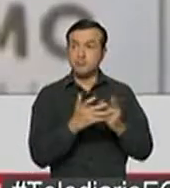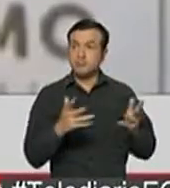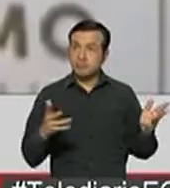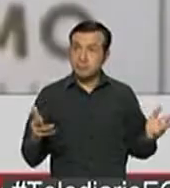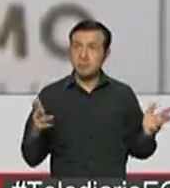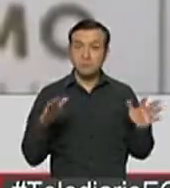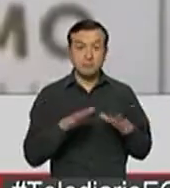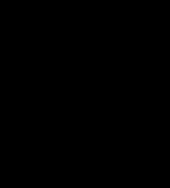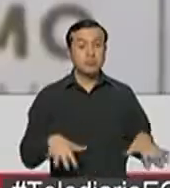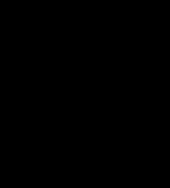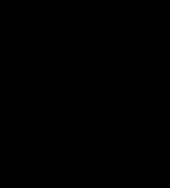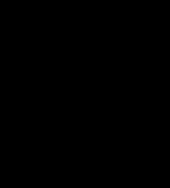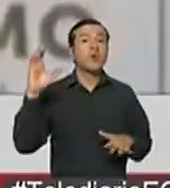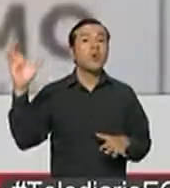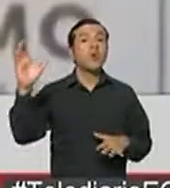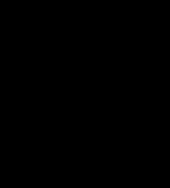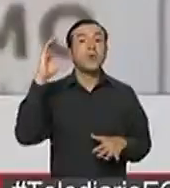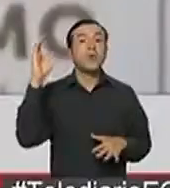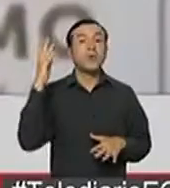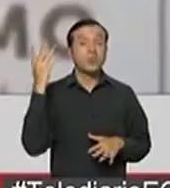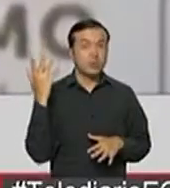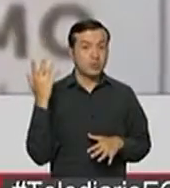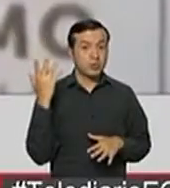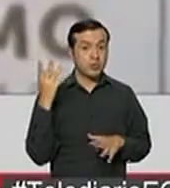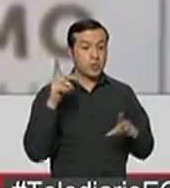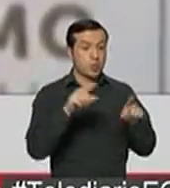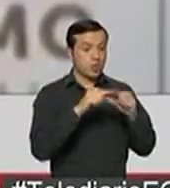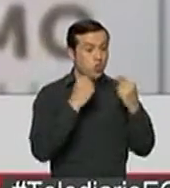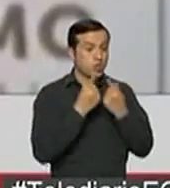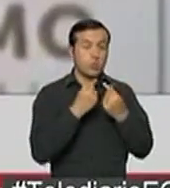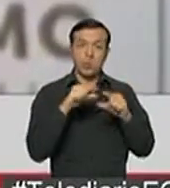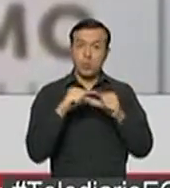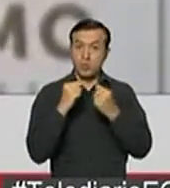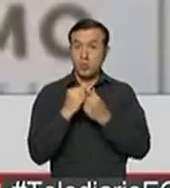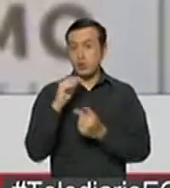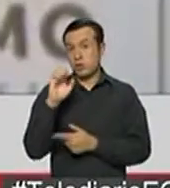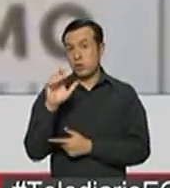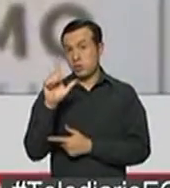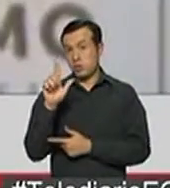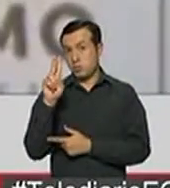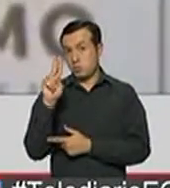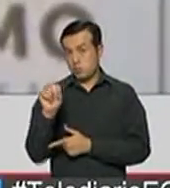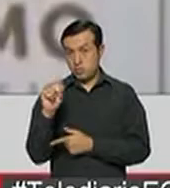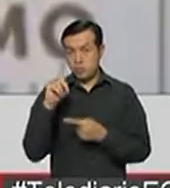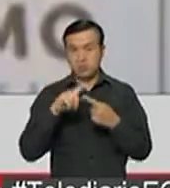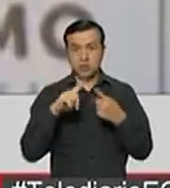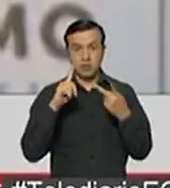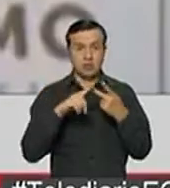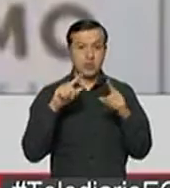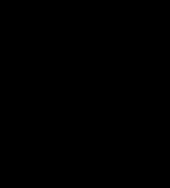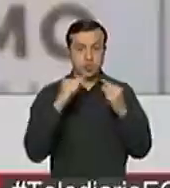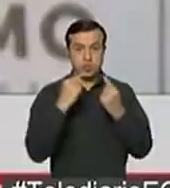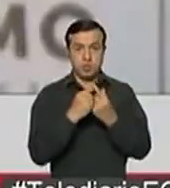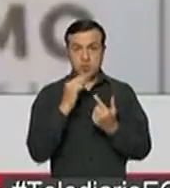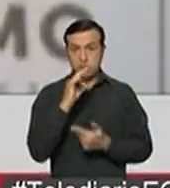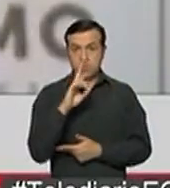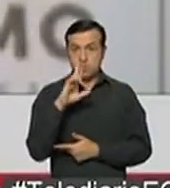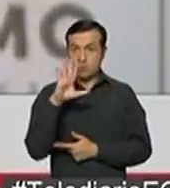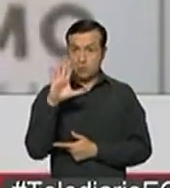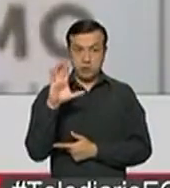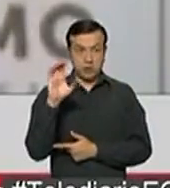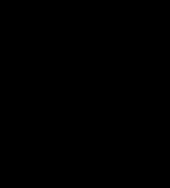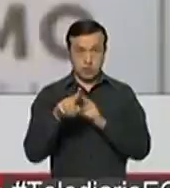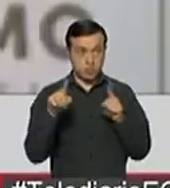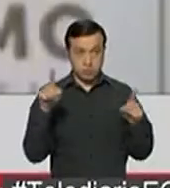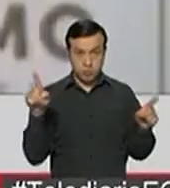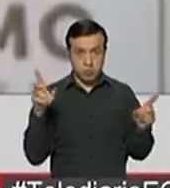en territorio colombiano cómo grupos como el ELN, como las disidencias de las FARC y